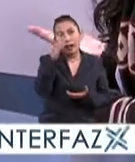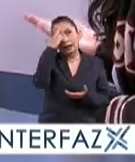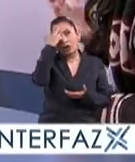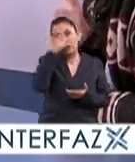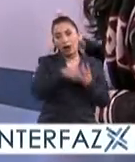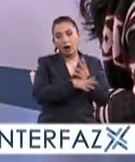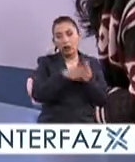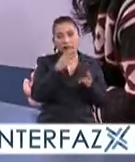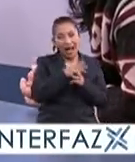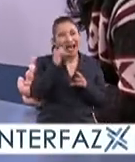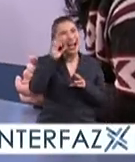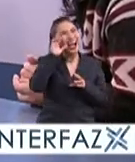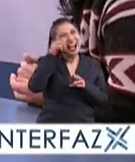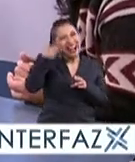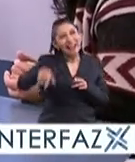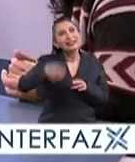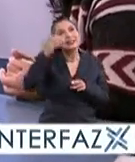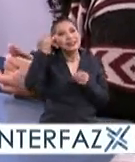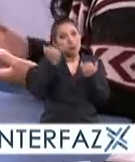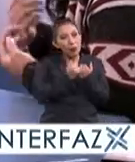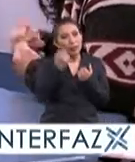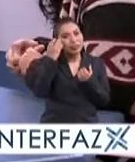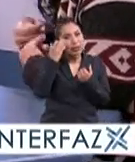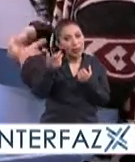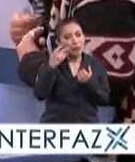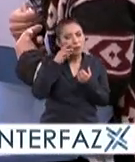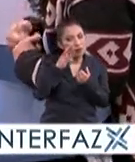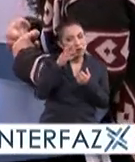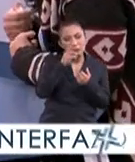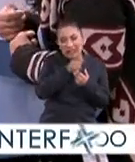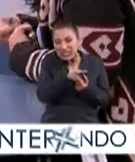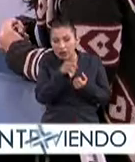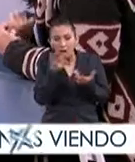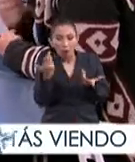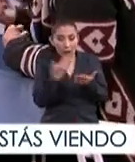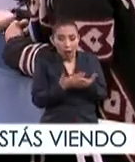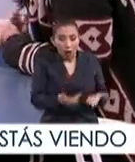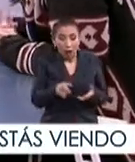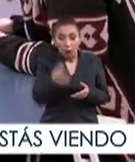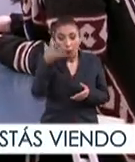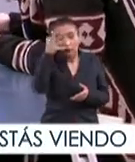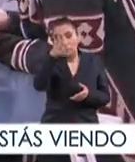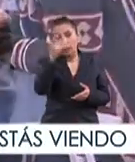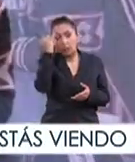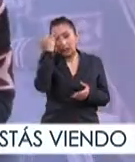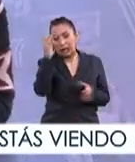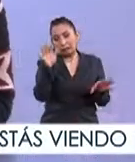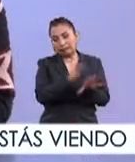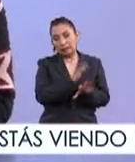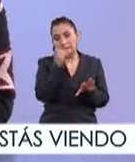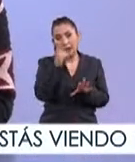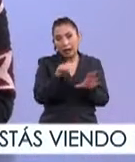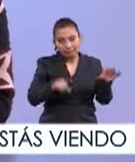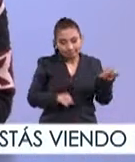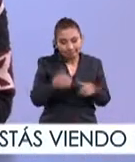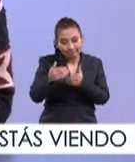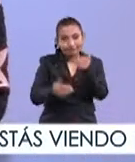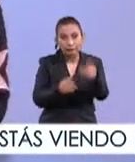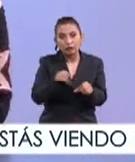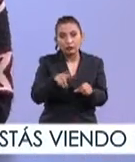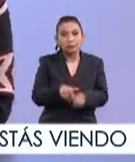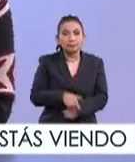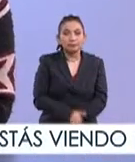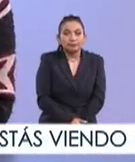recordar cosas y tener en términos de presente como nuevas propuestas para accionar en la